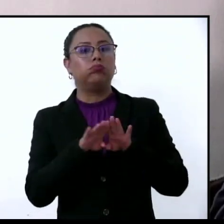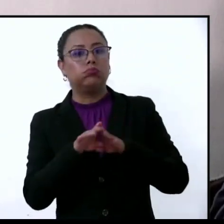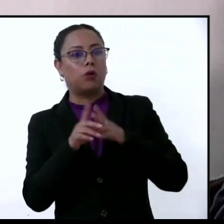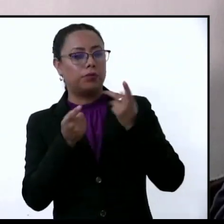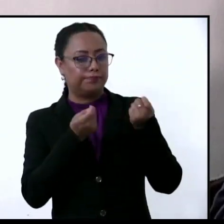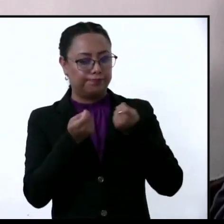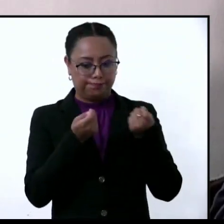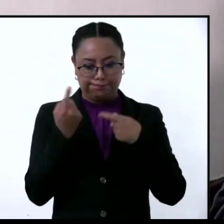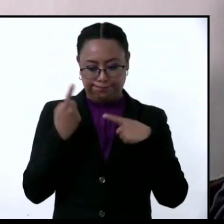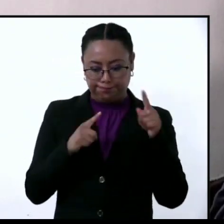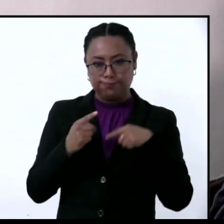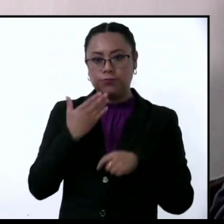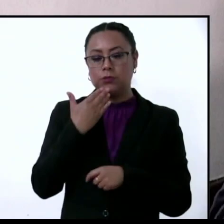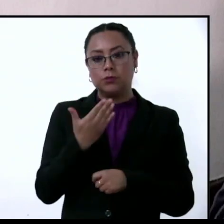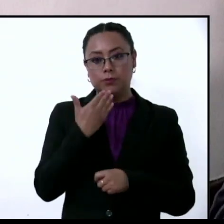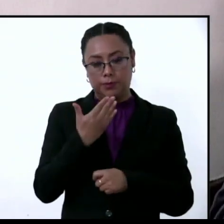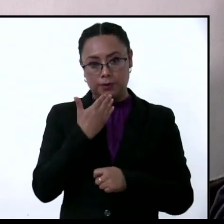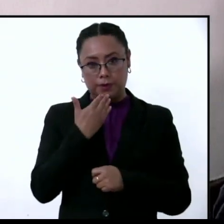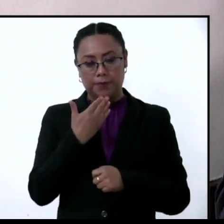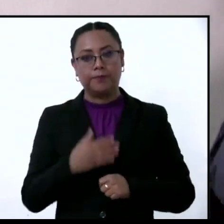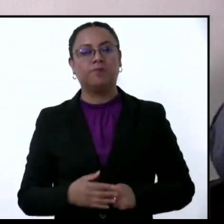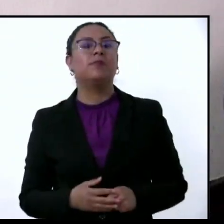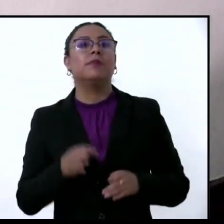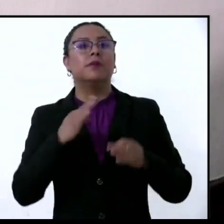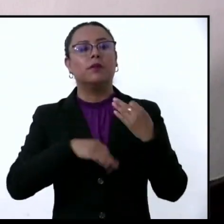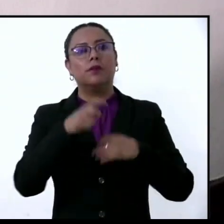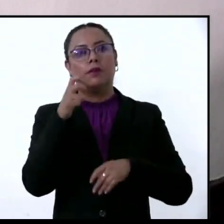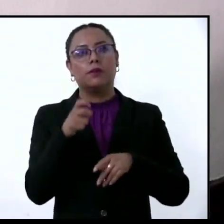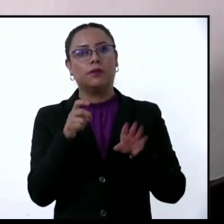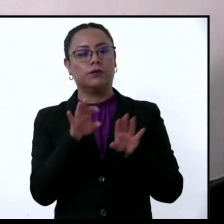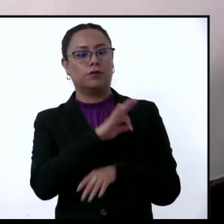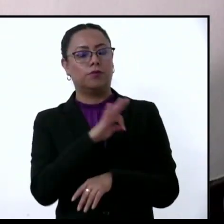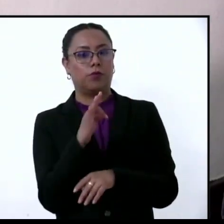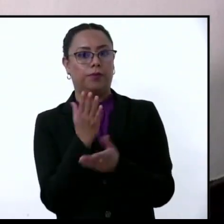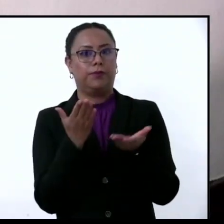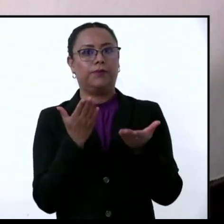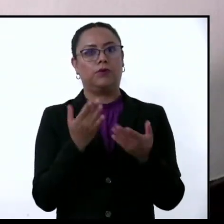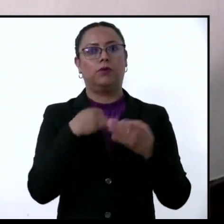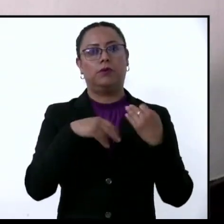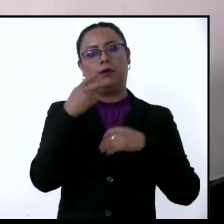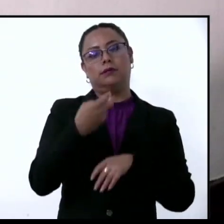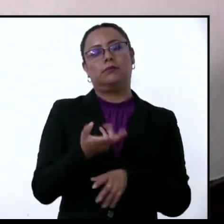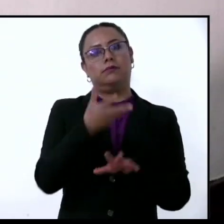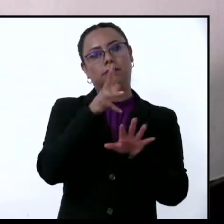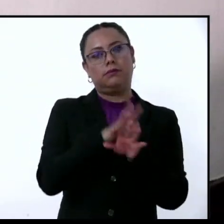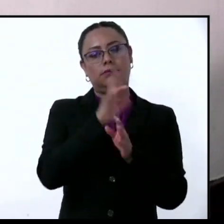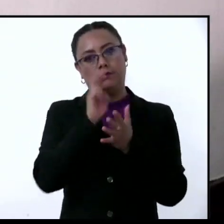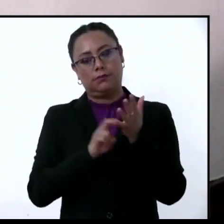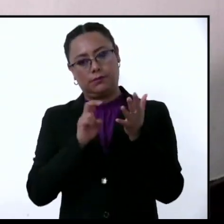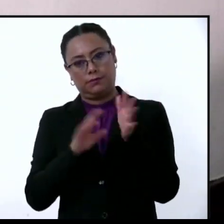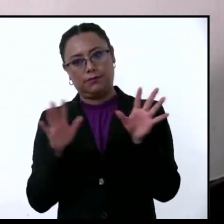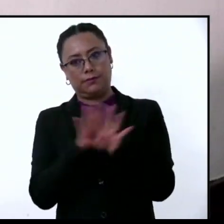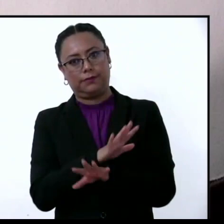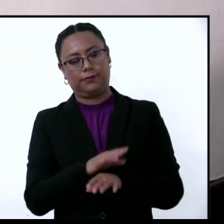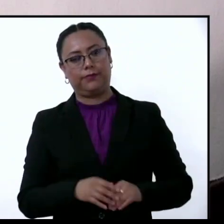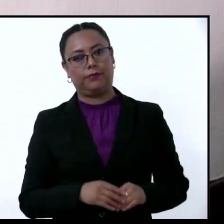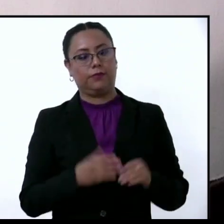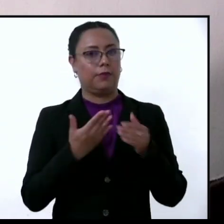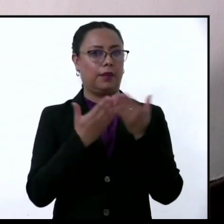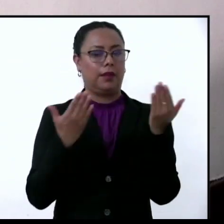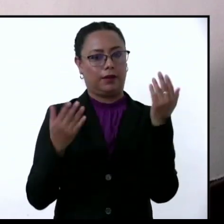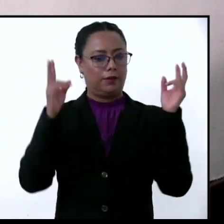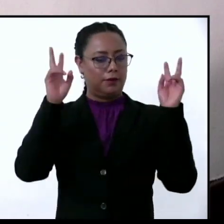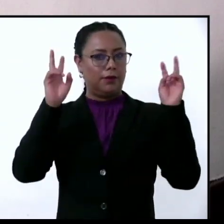tenido, ha podido sacar adelante esta implementación de la reforma. Por otro lado, en el tema